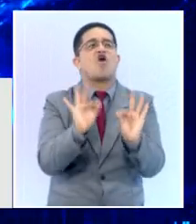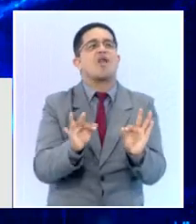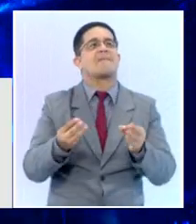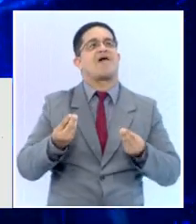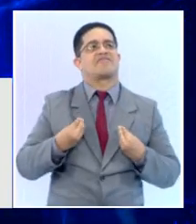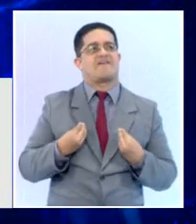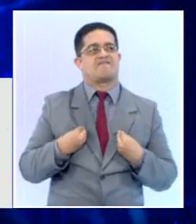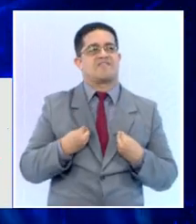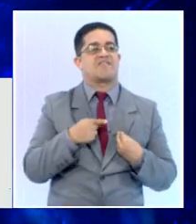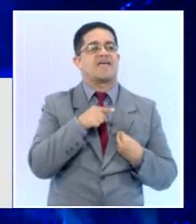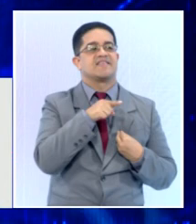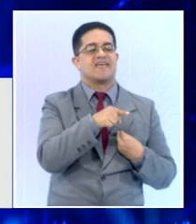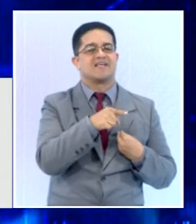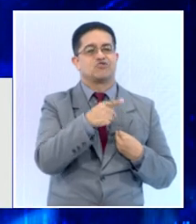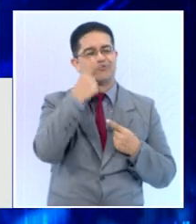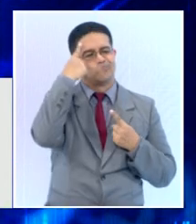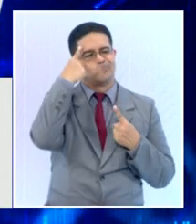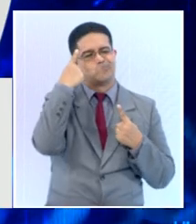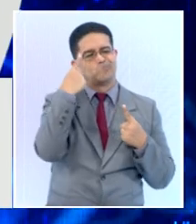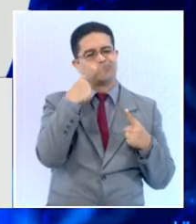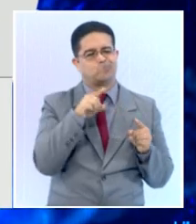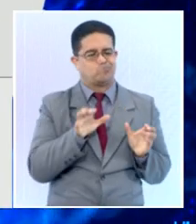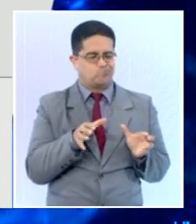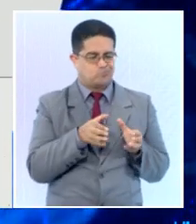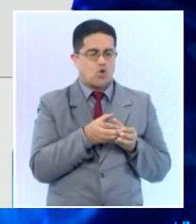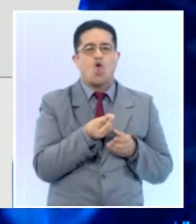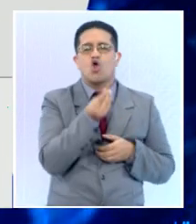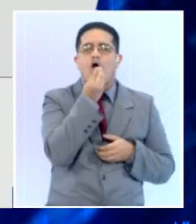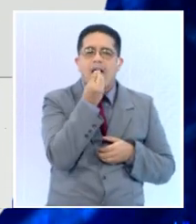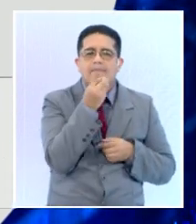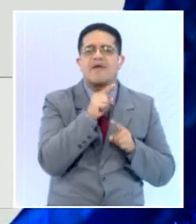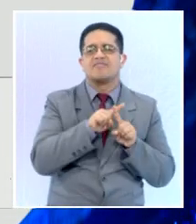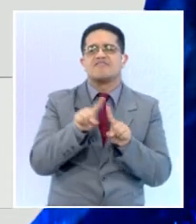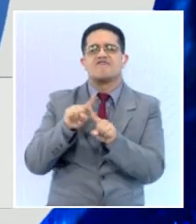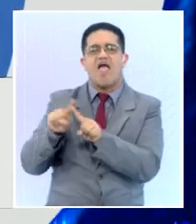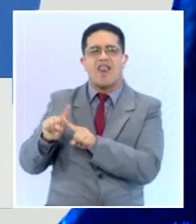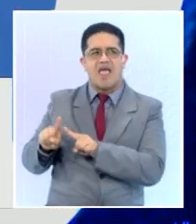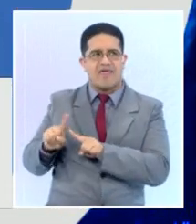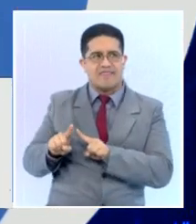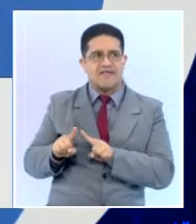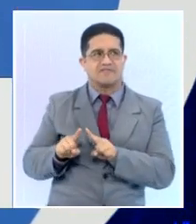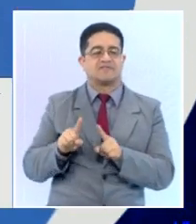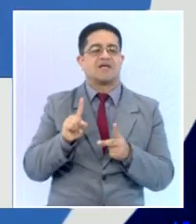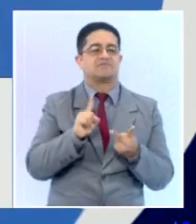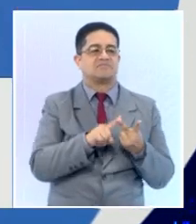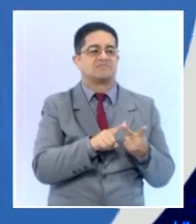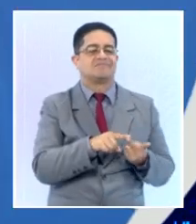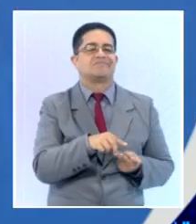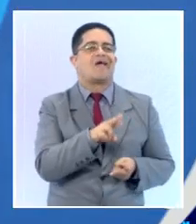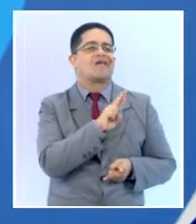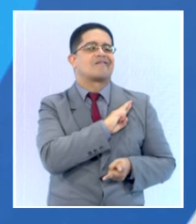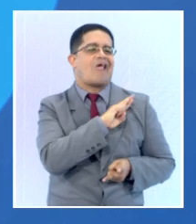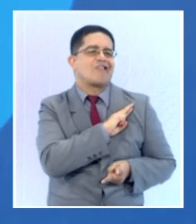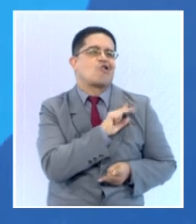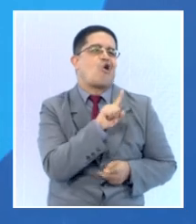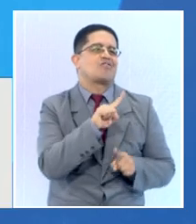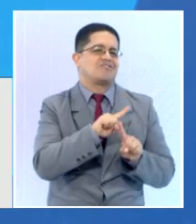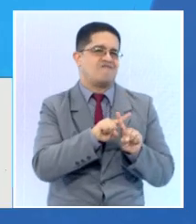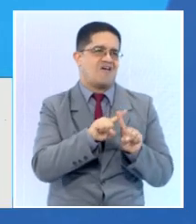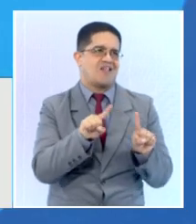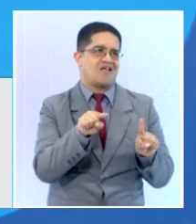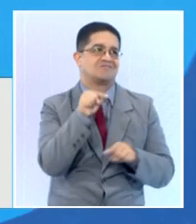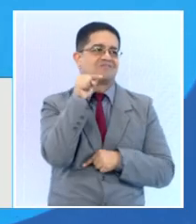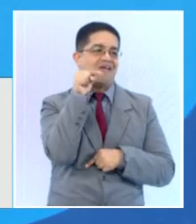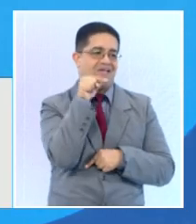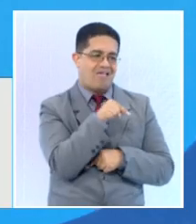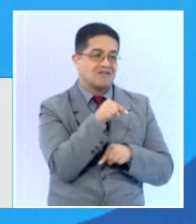han logrado como aislarse comiendo diferente al resto con un estado de religiosidad distinto o sea eso es